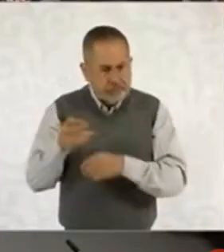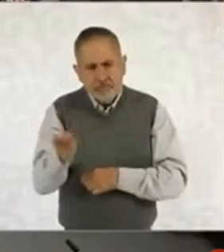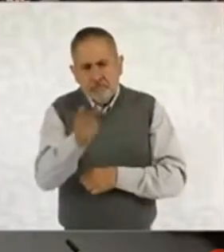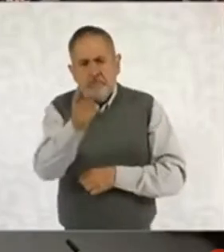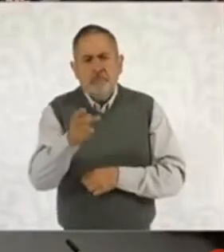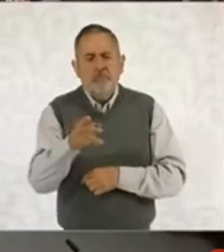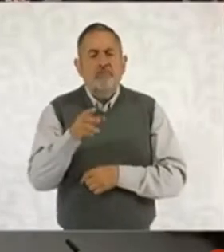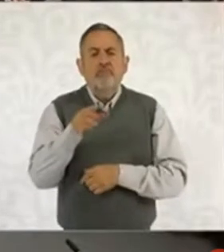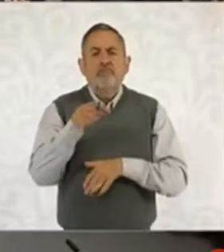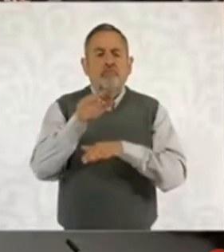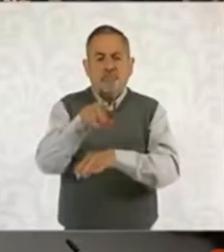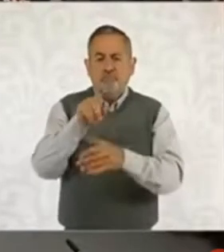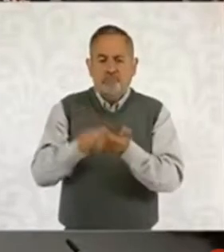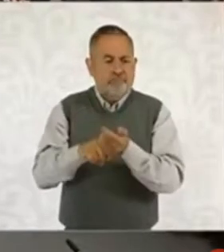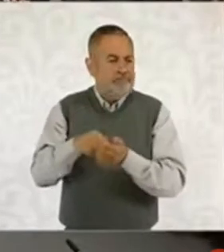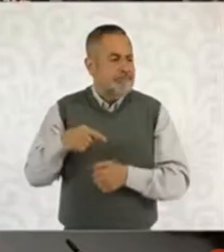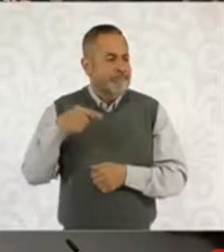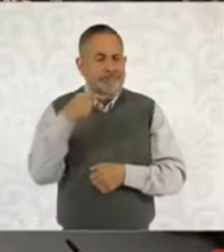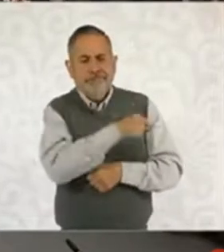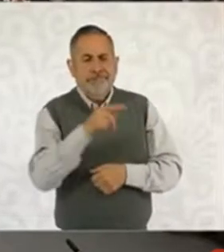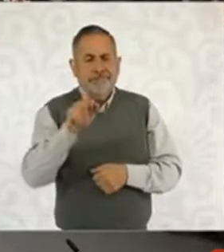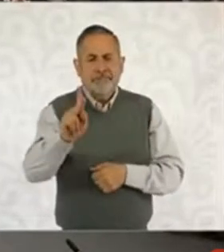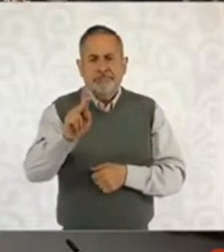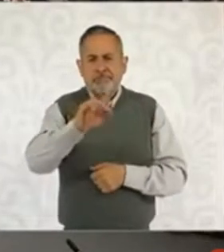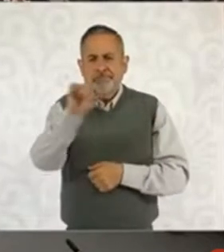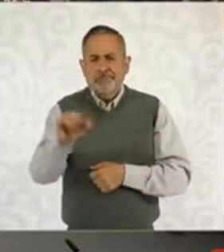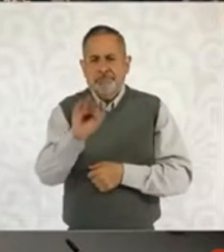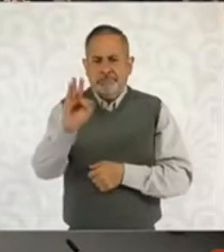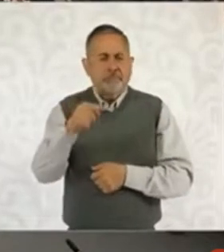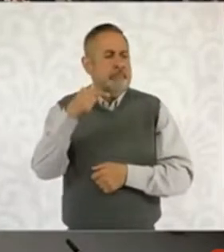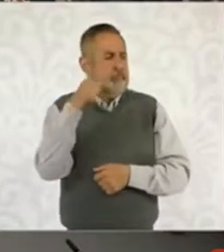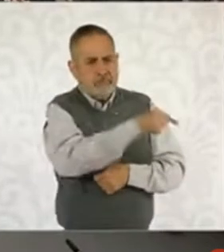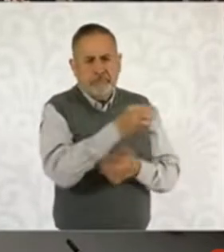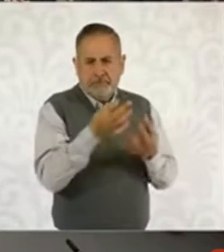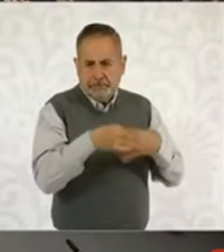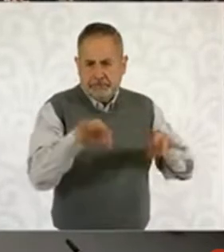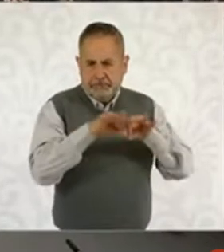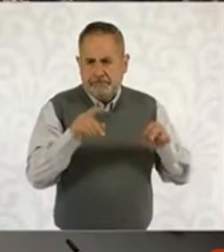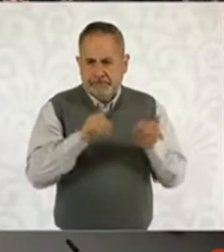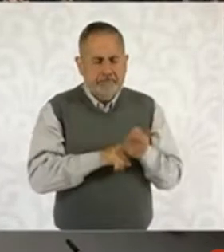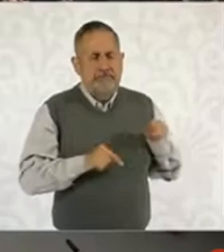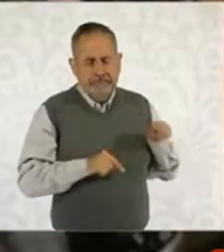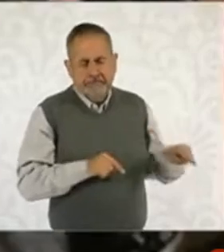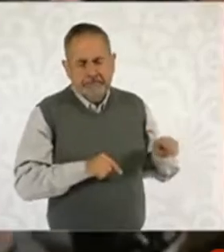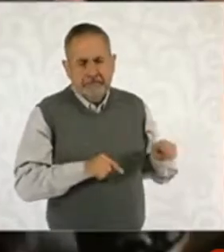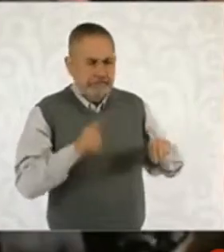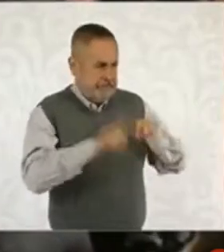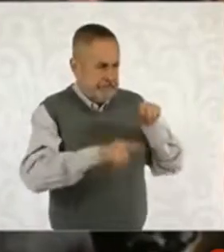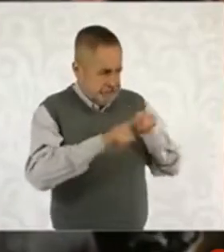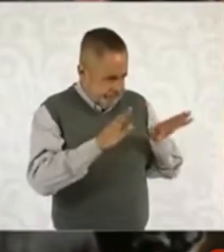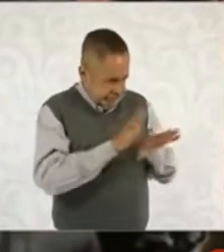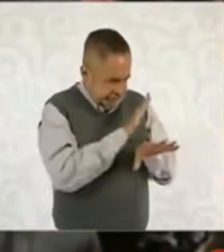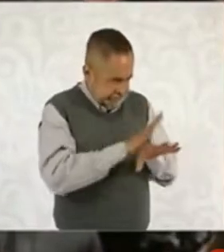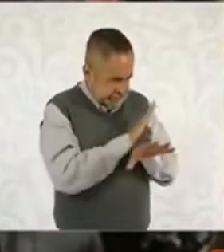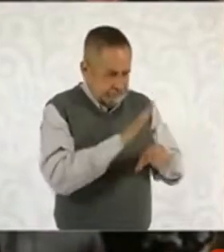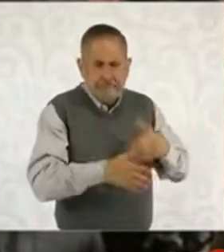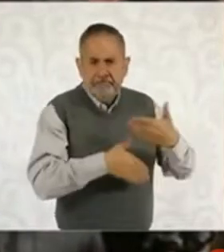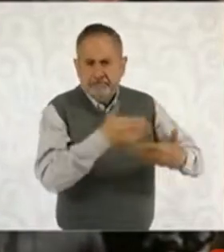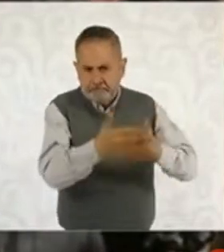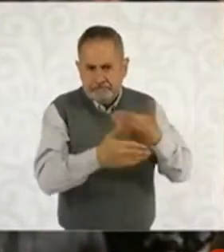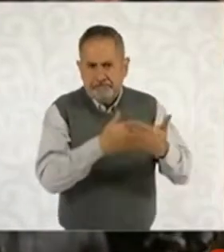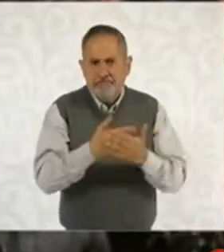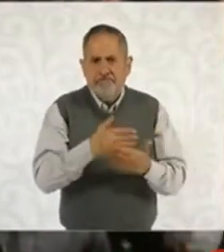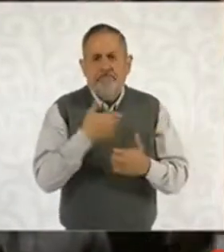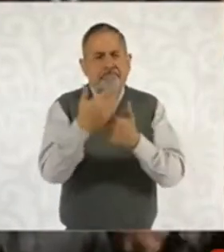proceso de renovación del Poder Judicial de la Federación tan importante, que ya podríamos ver resultados incluso en materia